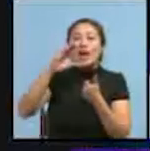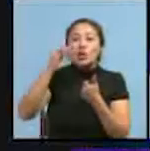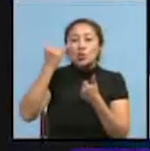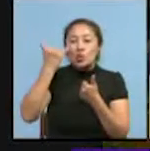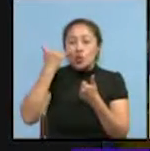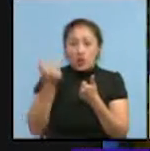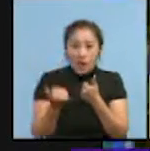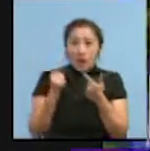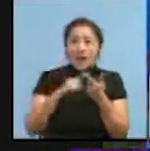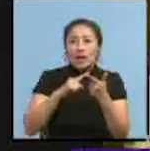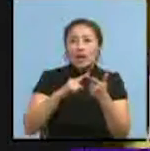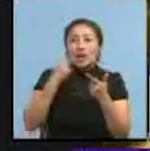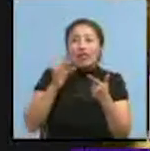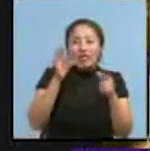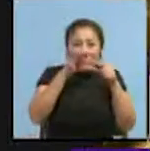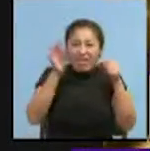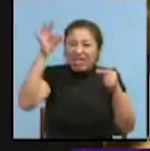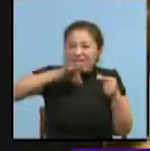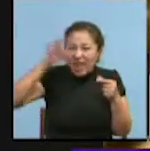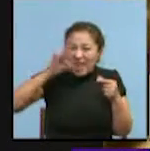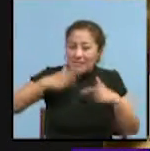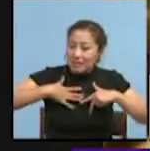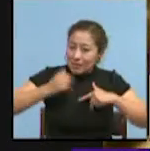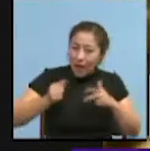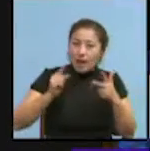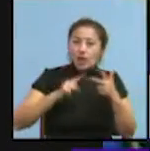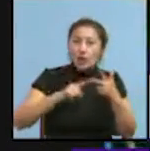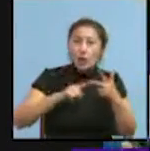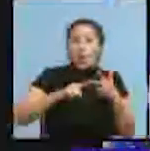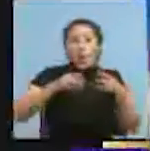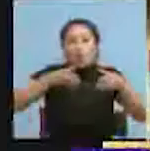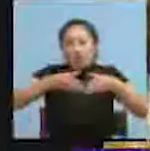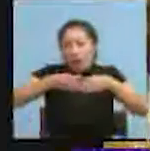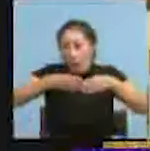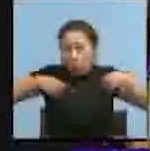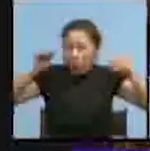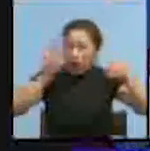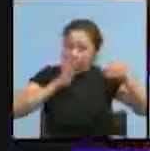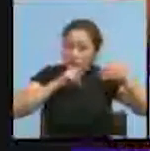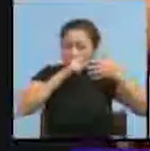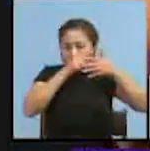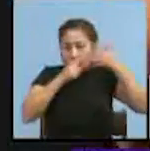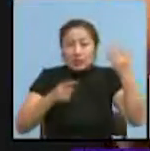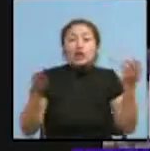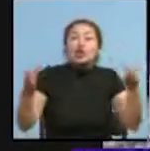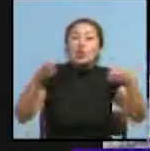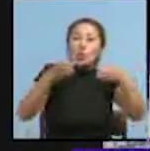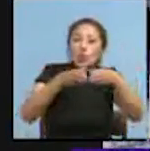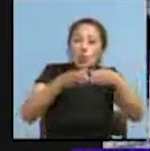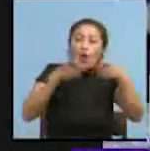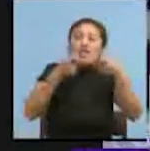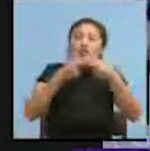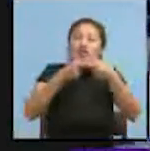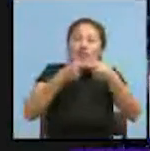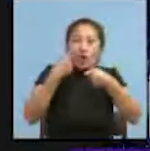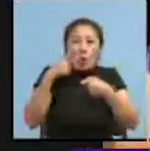que vienen muy bien para el tema de la salud, maní, también zapallo, acelga, bueno, y están nucleados en una asociación.